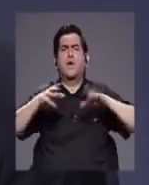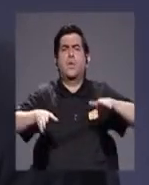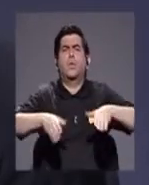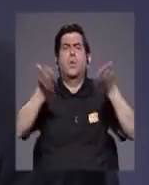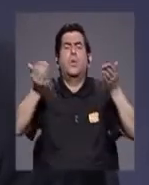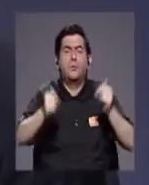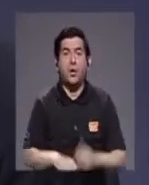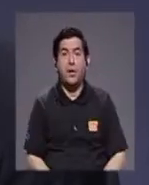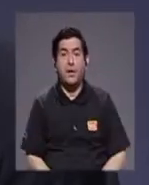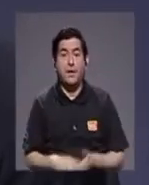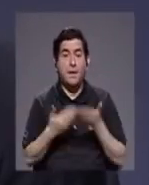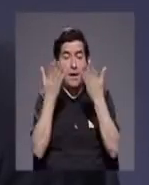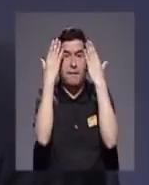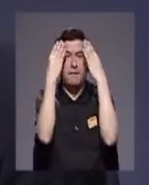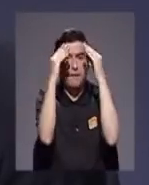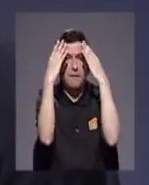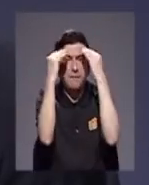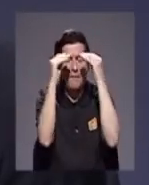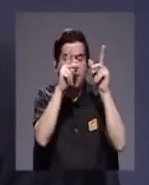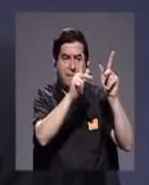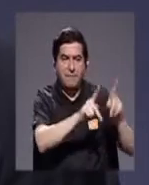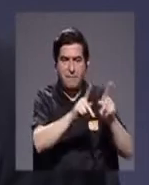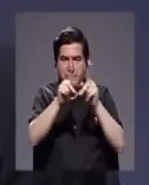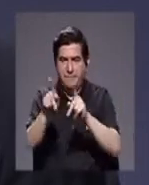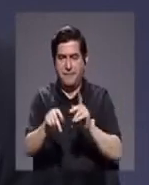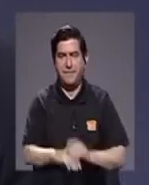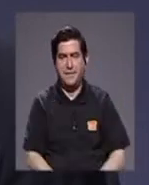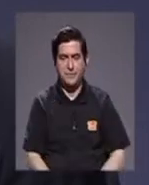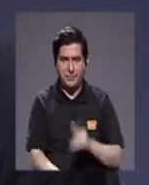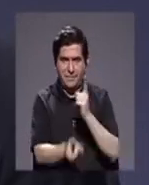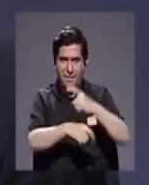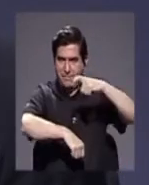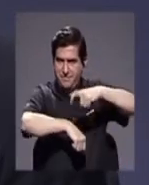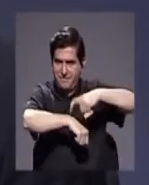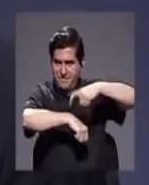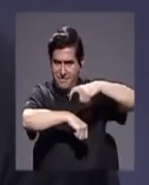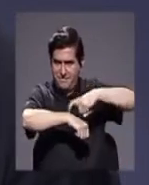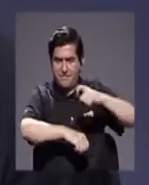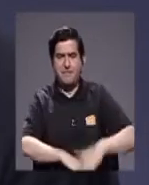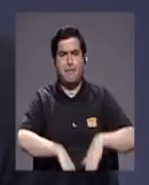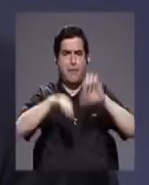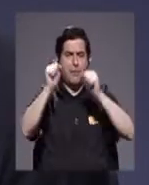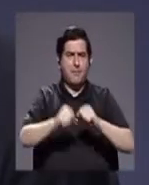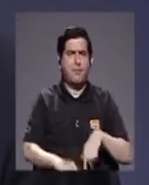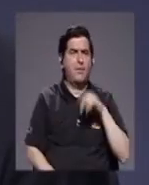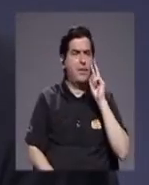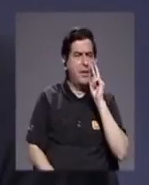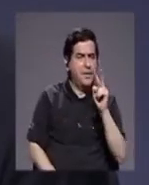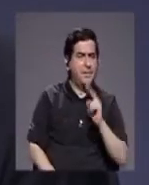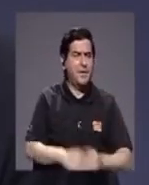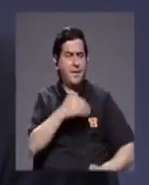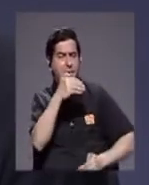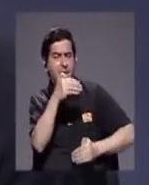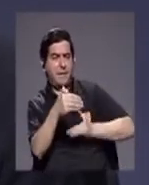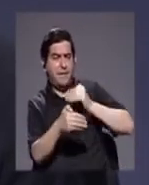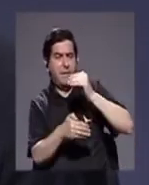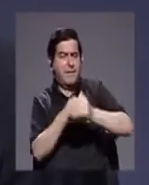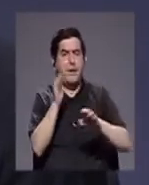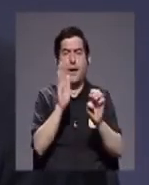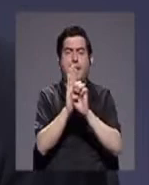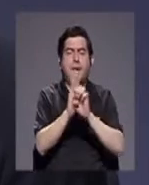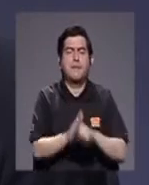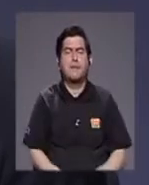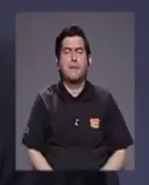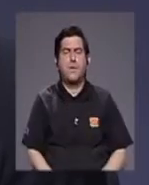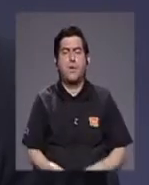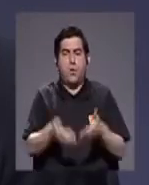Bueno, proporcionándole información al paciente de manera oportuna para que pueda ir viendo las tendencias de, por ejemplo,